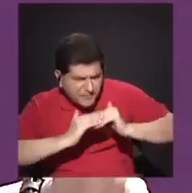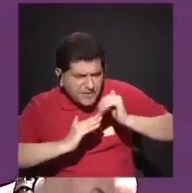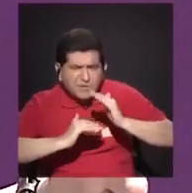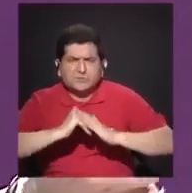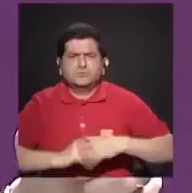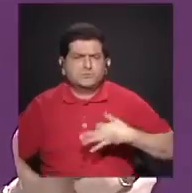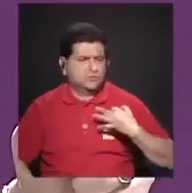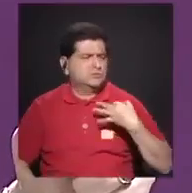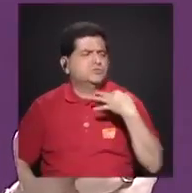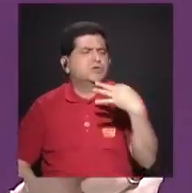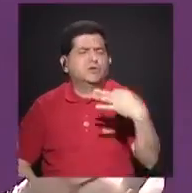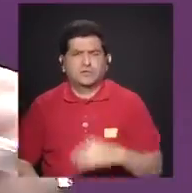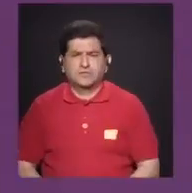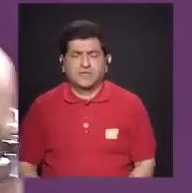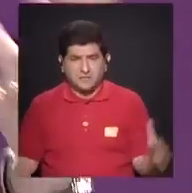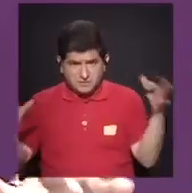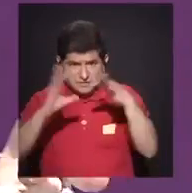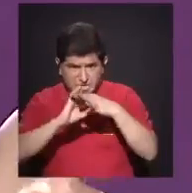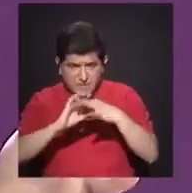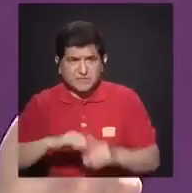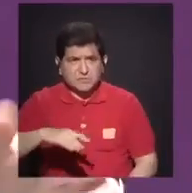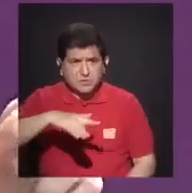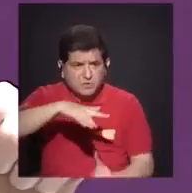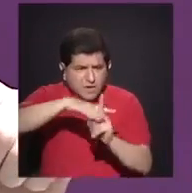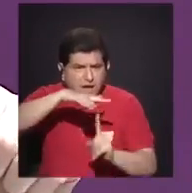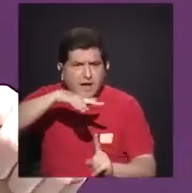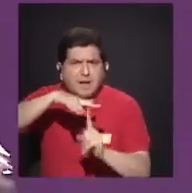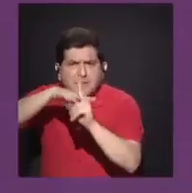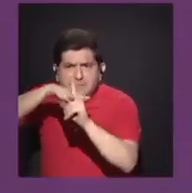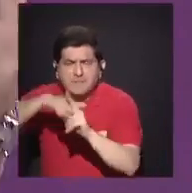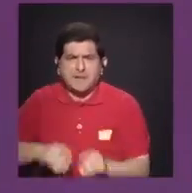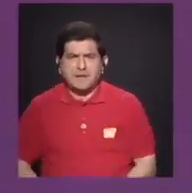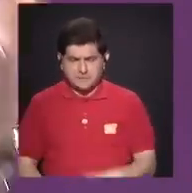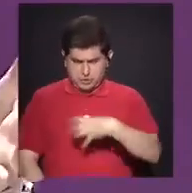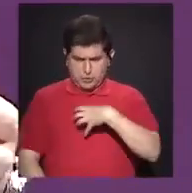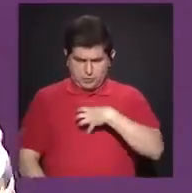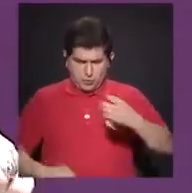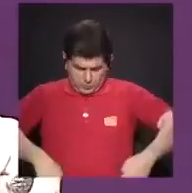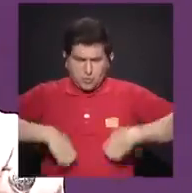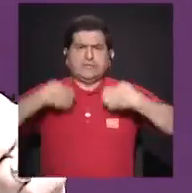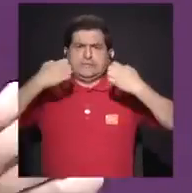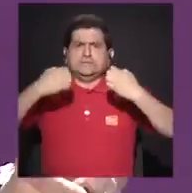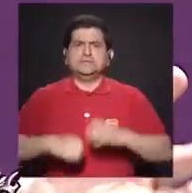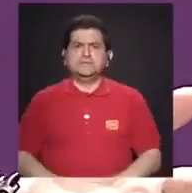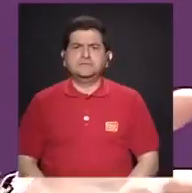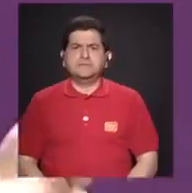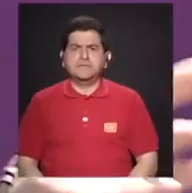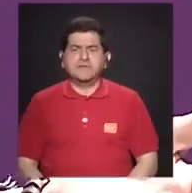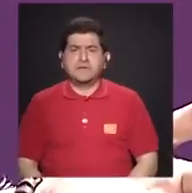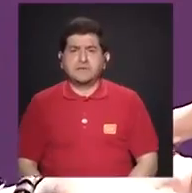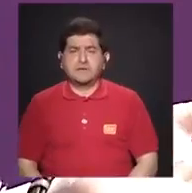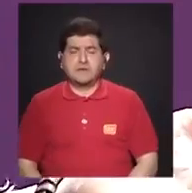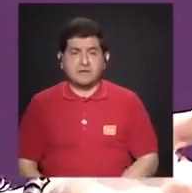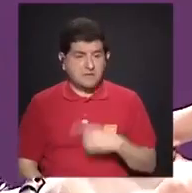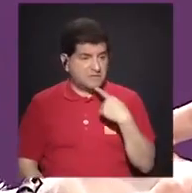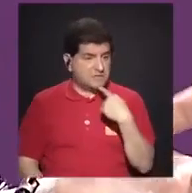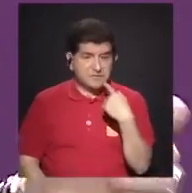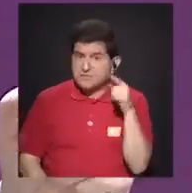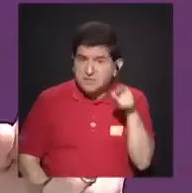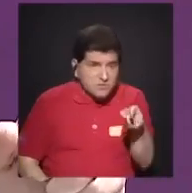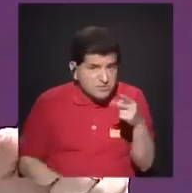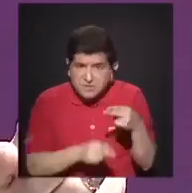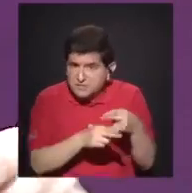en lo cotidiano también tiene que ver con visibilizar nuestra propia existencia en la medida en que lo que no existe, lo que no se nombra no